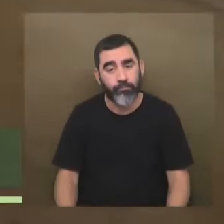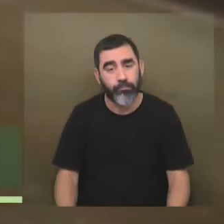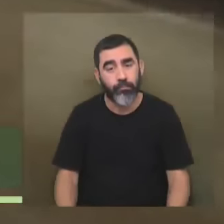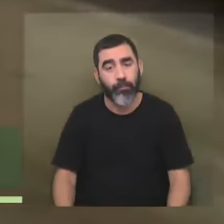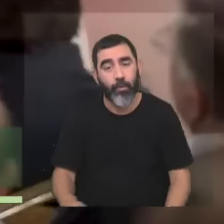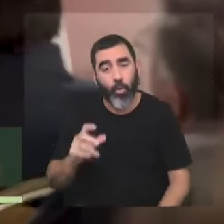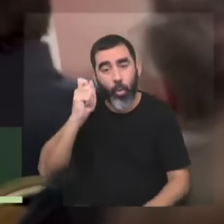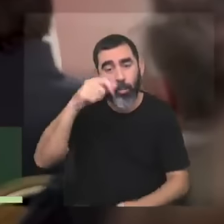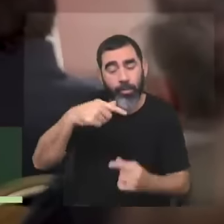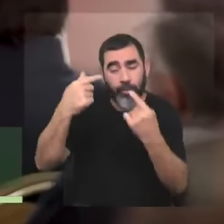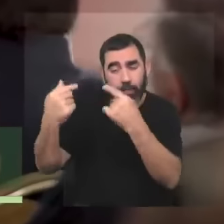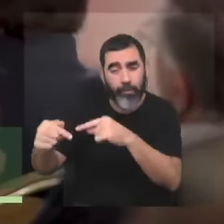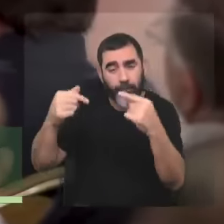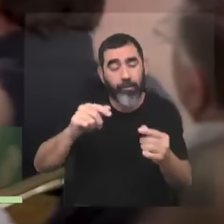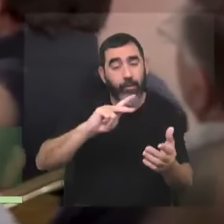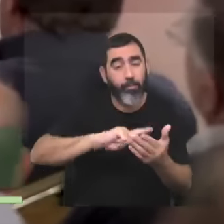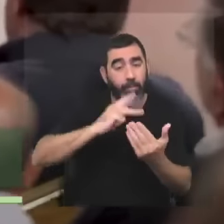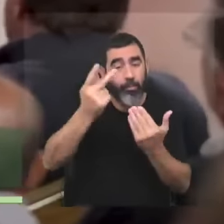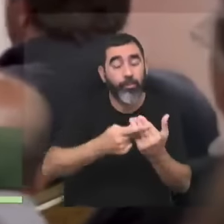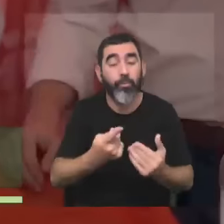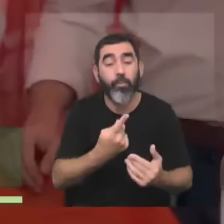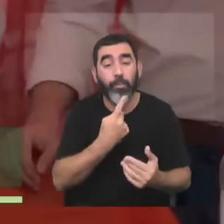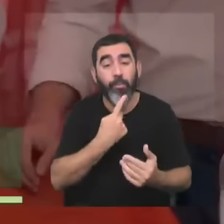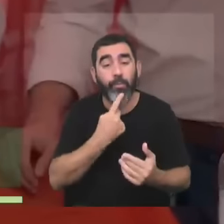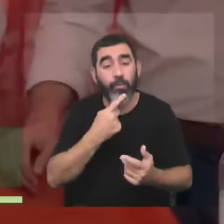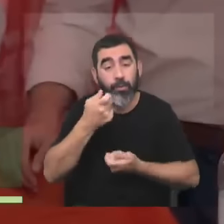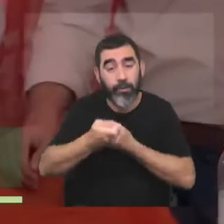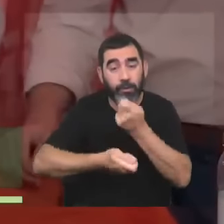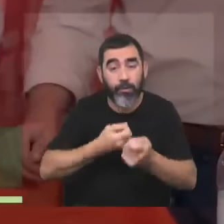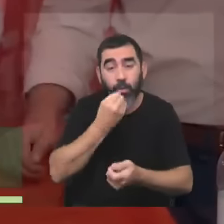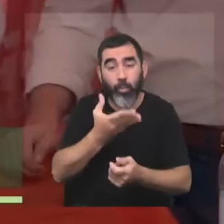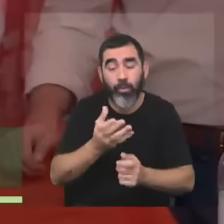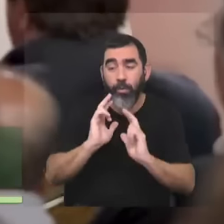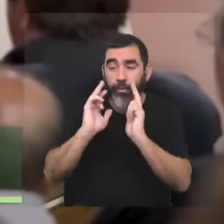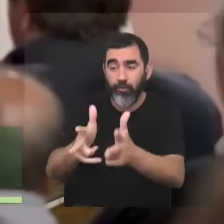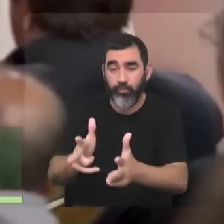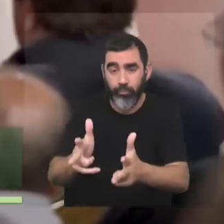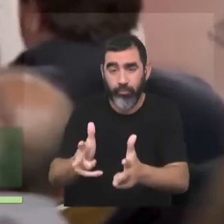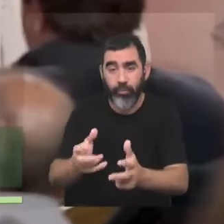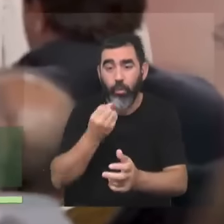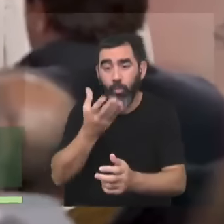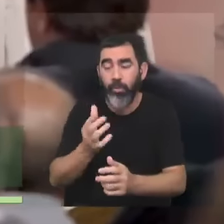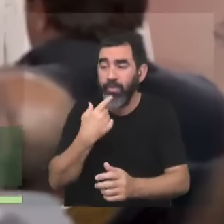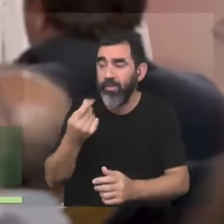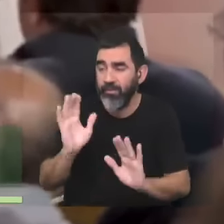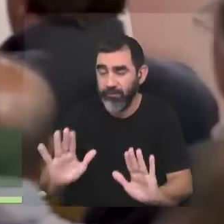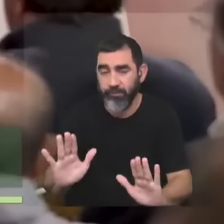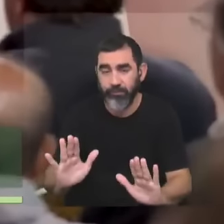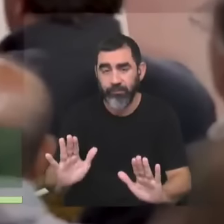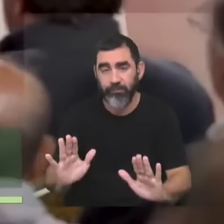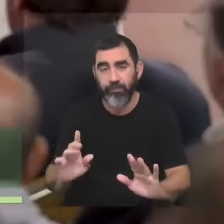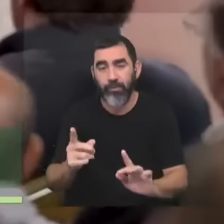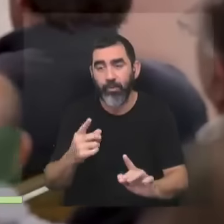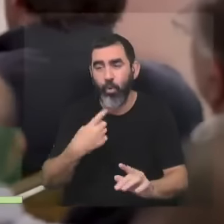visiones distintas respecto de los proyectos políticos que estamos construyendo Está bueno que se expliciten está bueno que se digan y eso no es